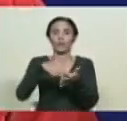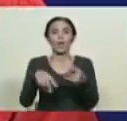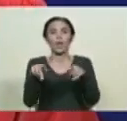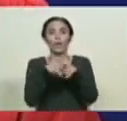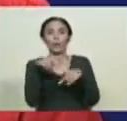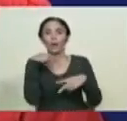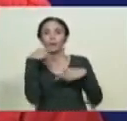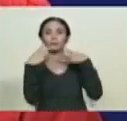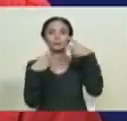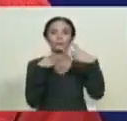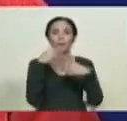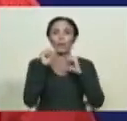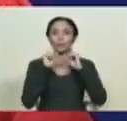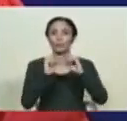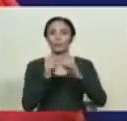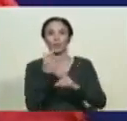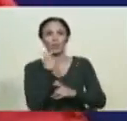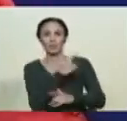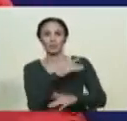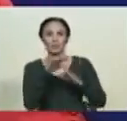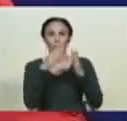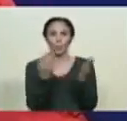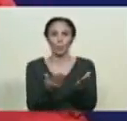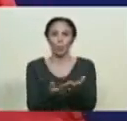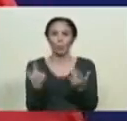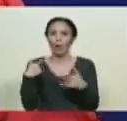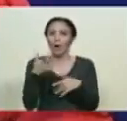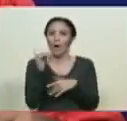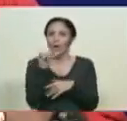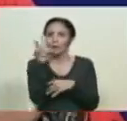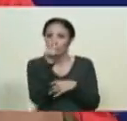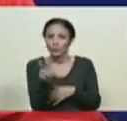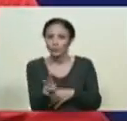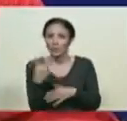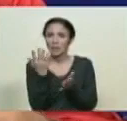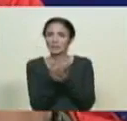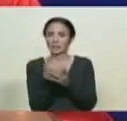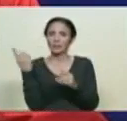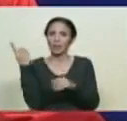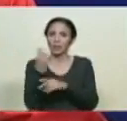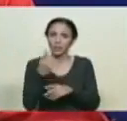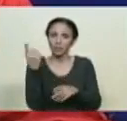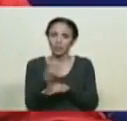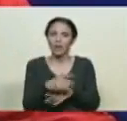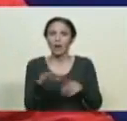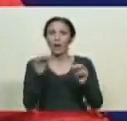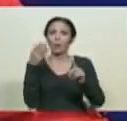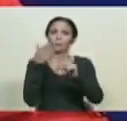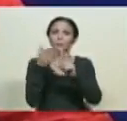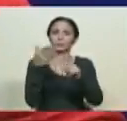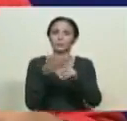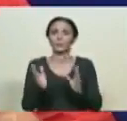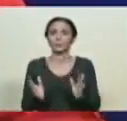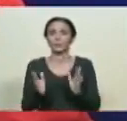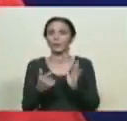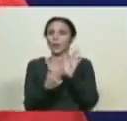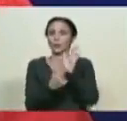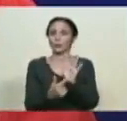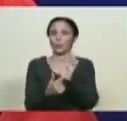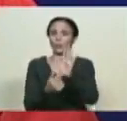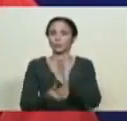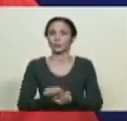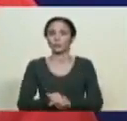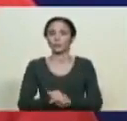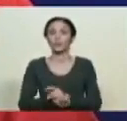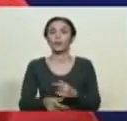mundo. Voces en el mundo de lo que ocurre en Venezuela y los ataques y las demostraciones que cada día da el gobierno bolivariano, el gobierno del compañero